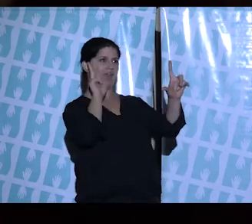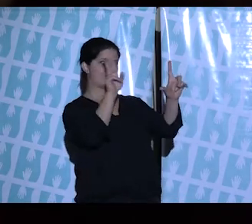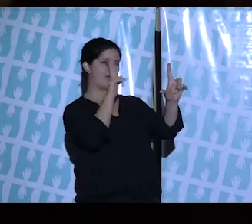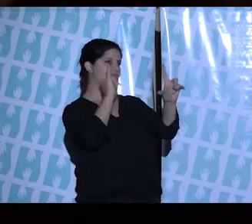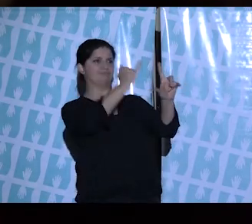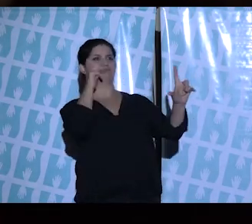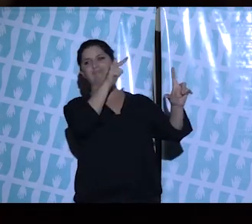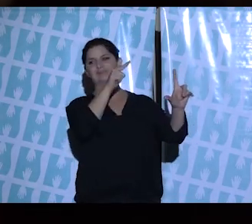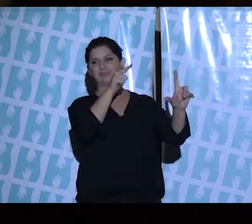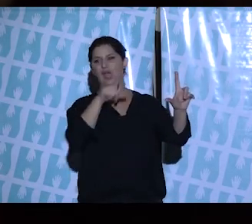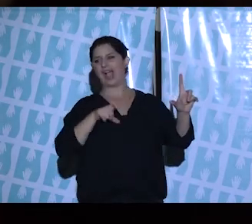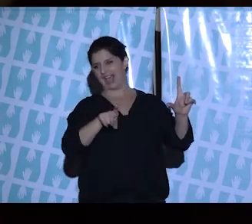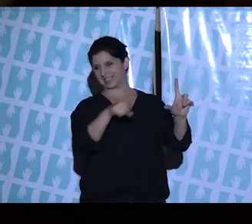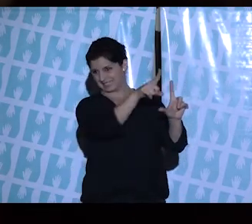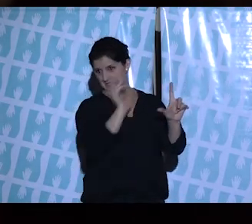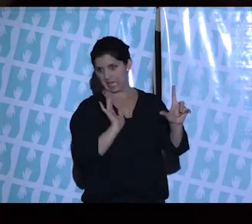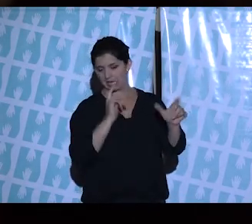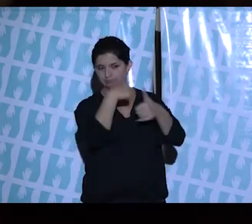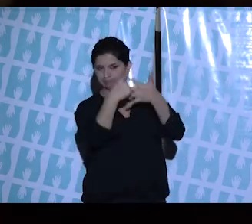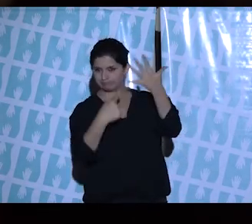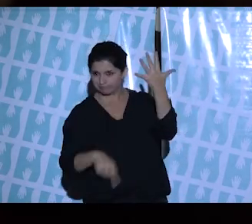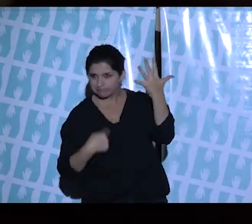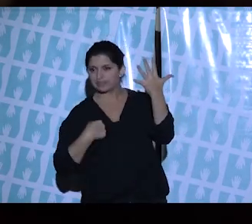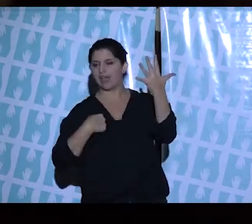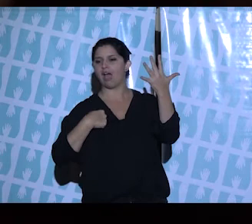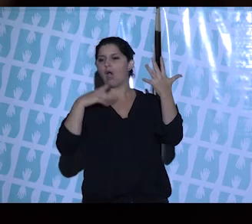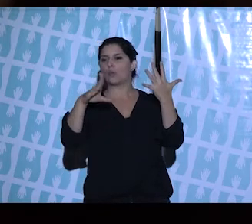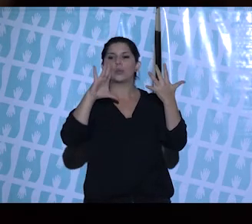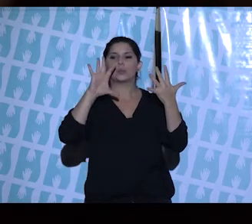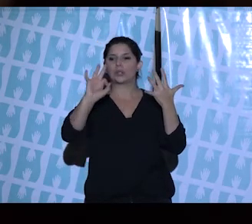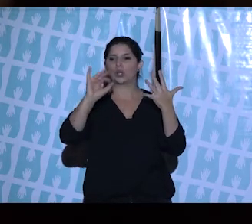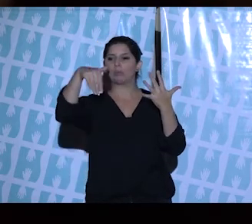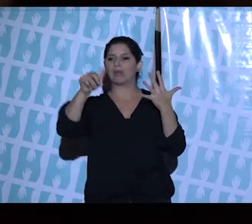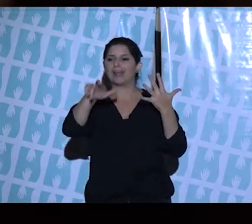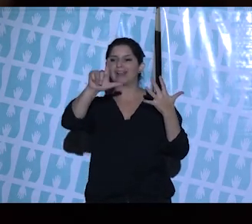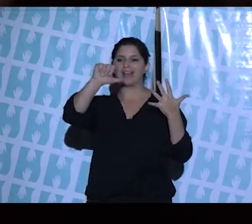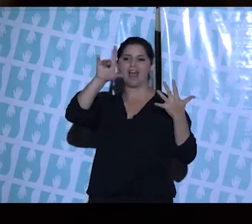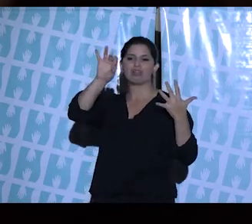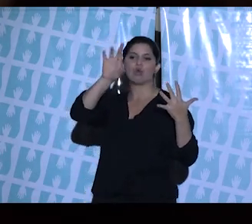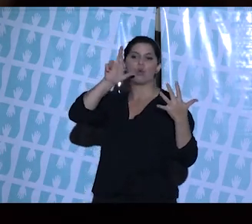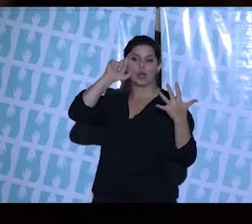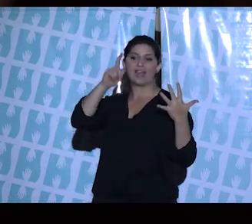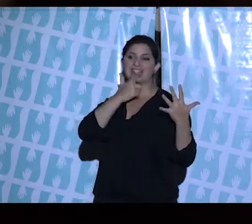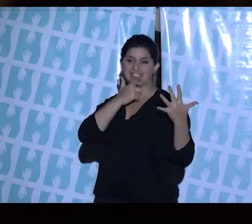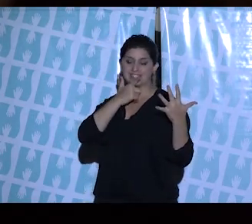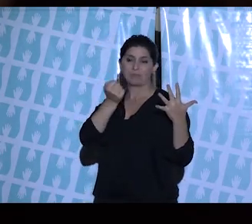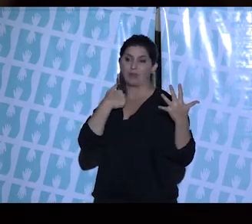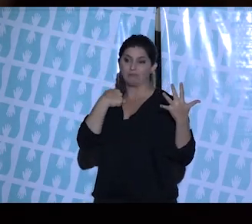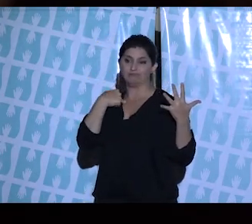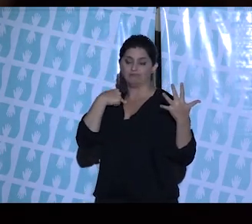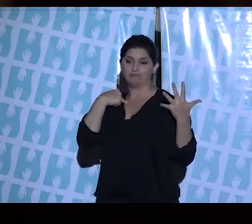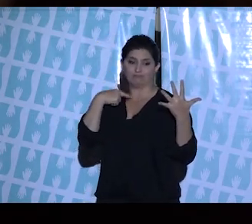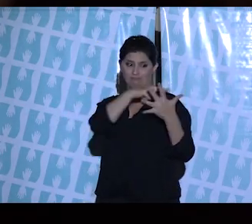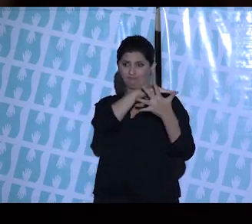esos son biomarcadores. El problema es que todavía no tenemos un biomarcador específico para enfermedad